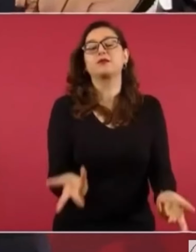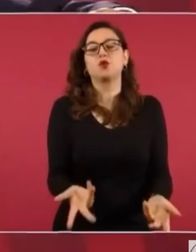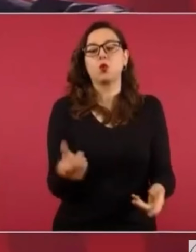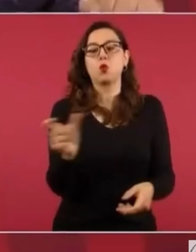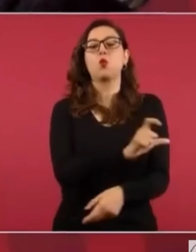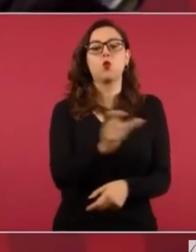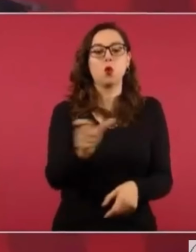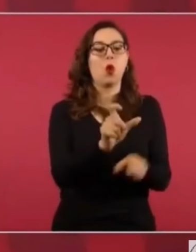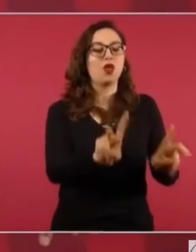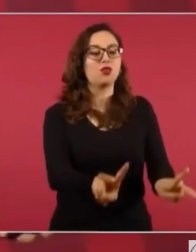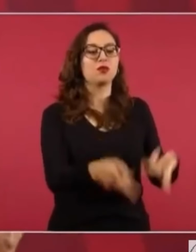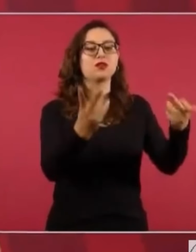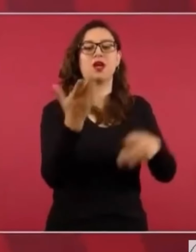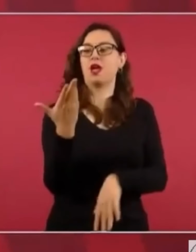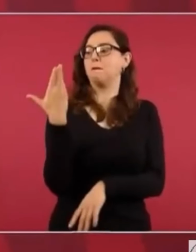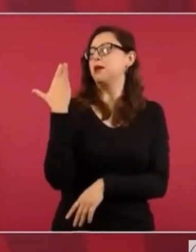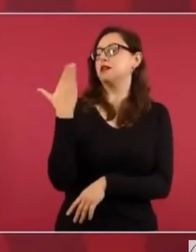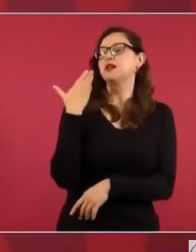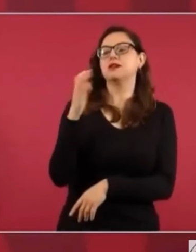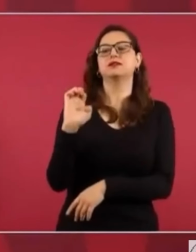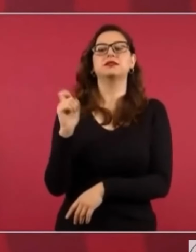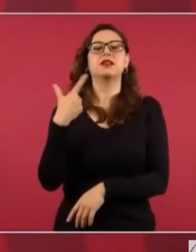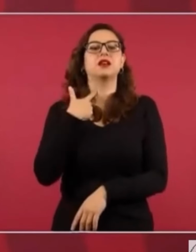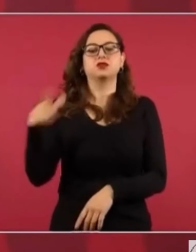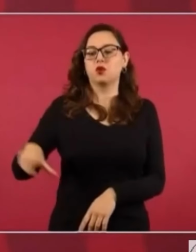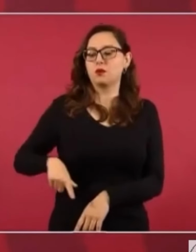de las refinerías